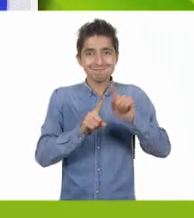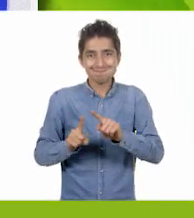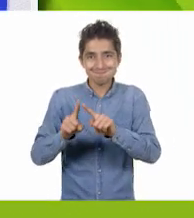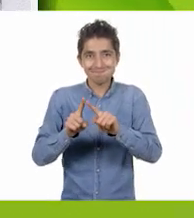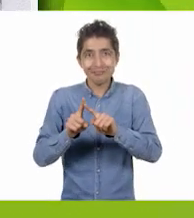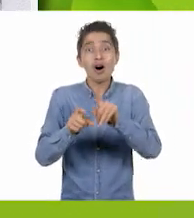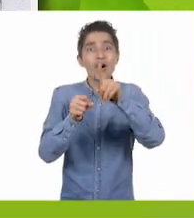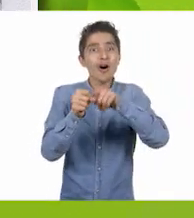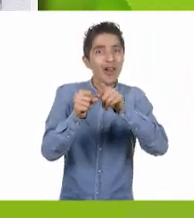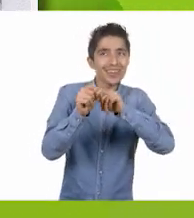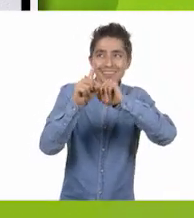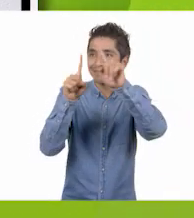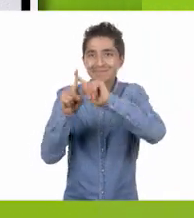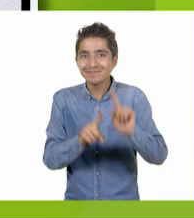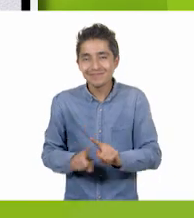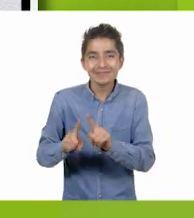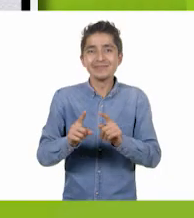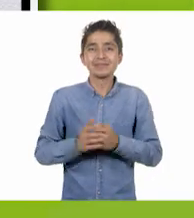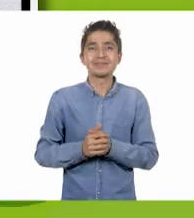Colores.